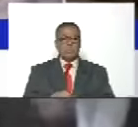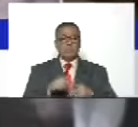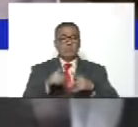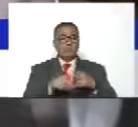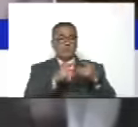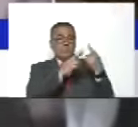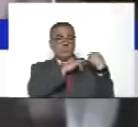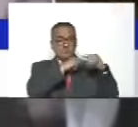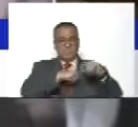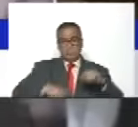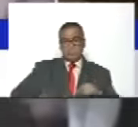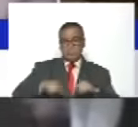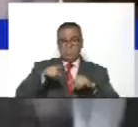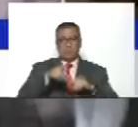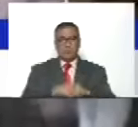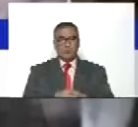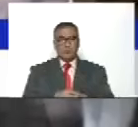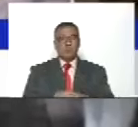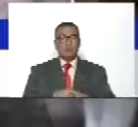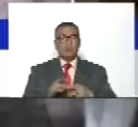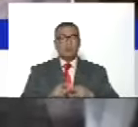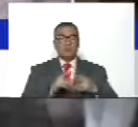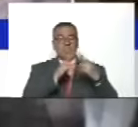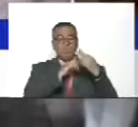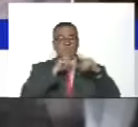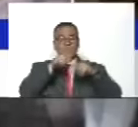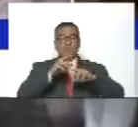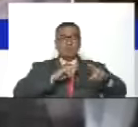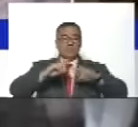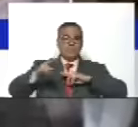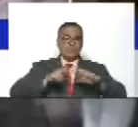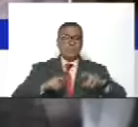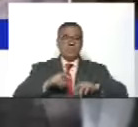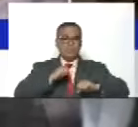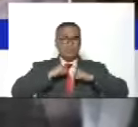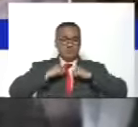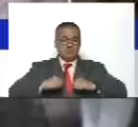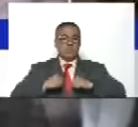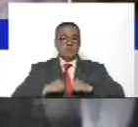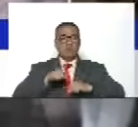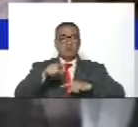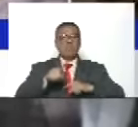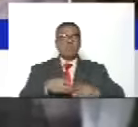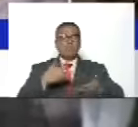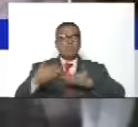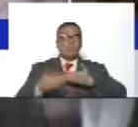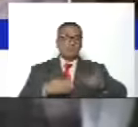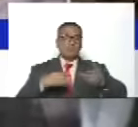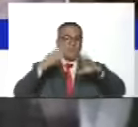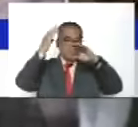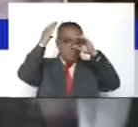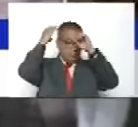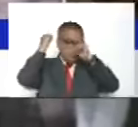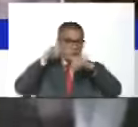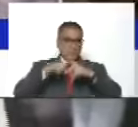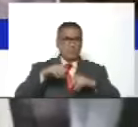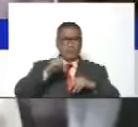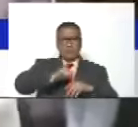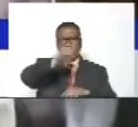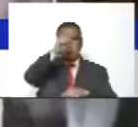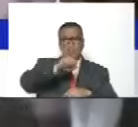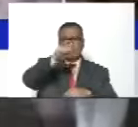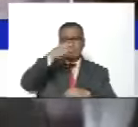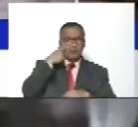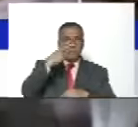a la presidencia y asume estas relaciones con fuerza, una cooperación diplomática sur-sur, como la